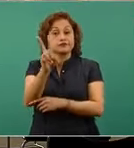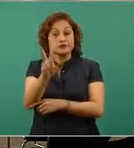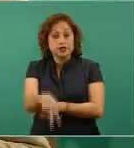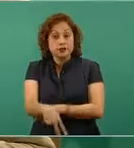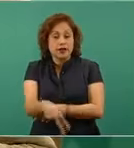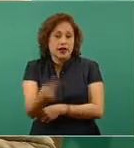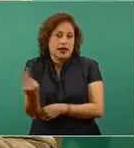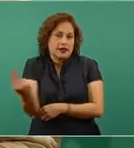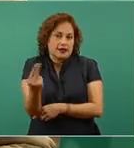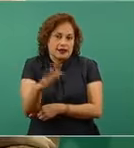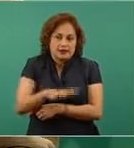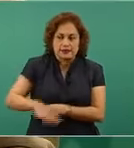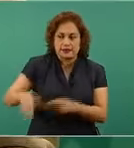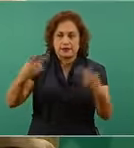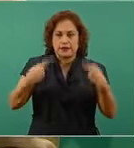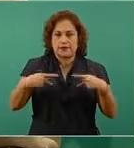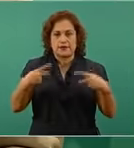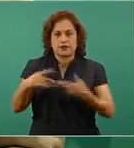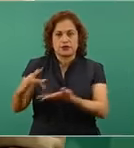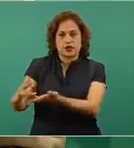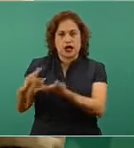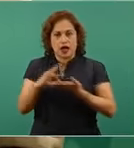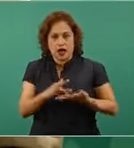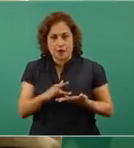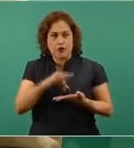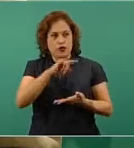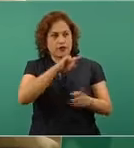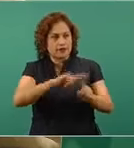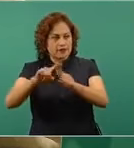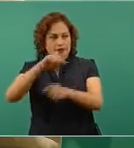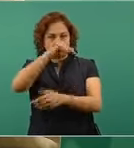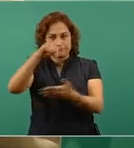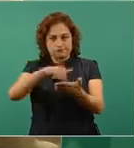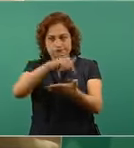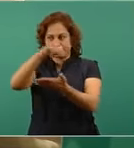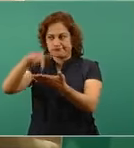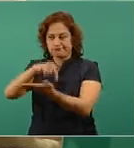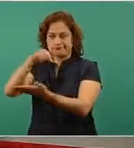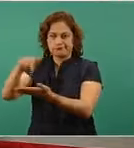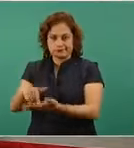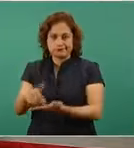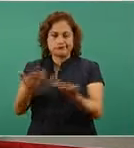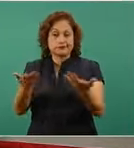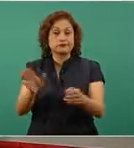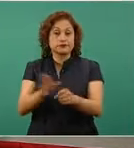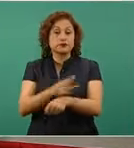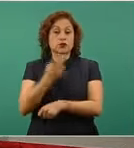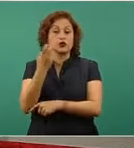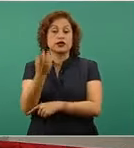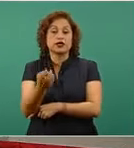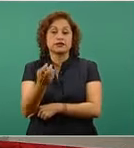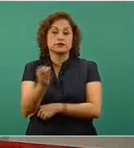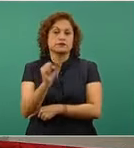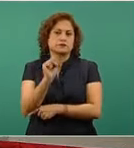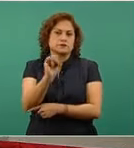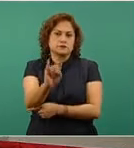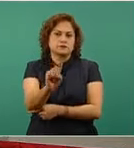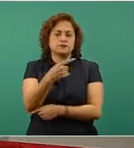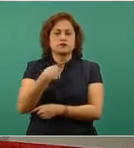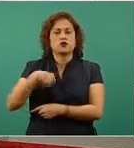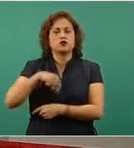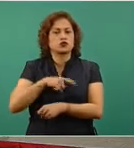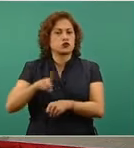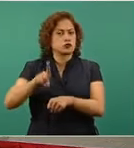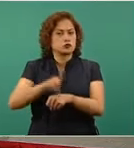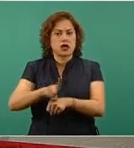de tener un grupo de apoyo en el sitio es muy importante, ¿no? Entonces sí, y en esto digo, nosotros tenemos una reunión diaria